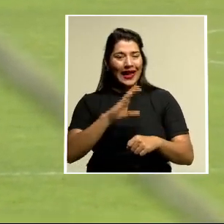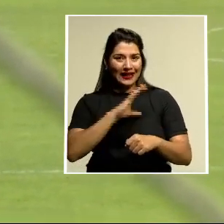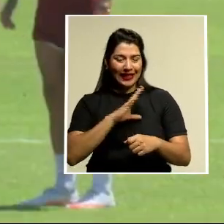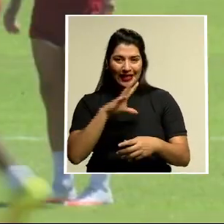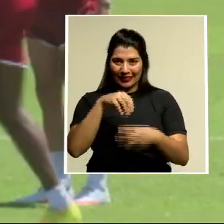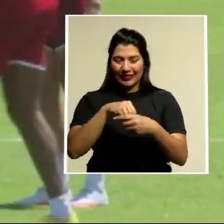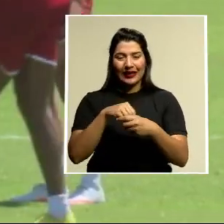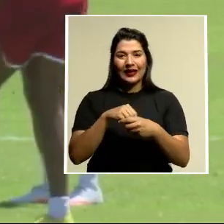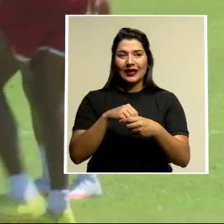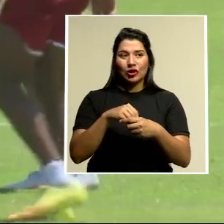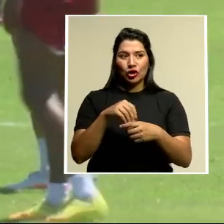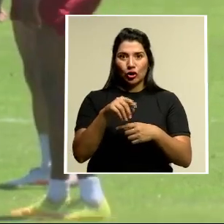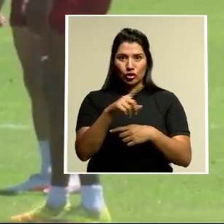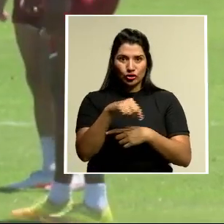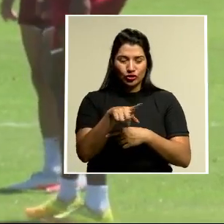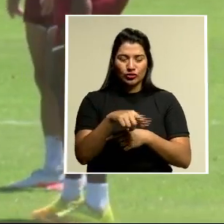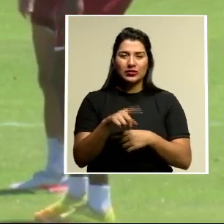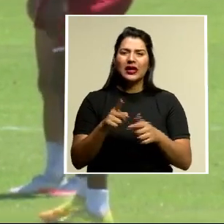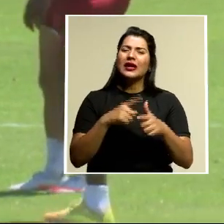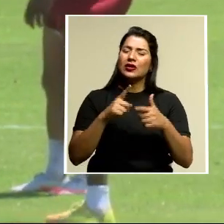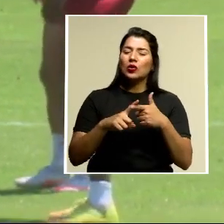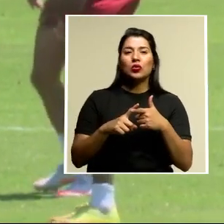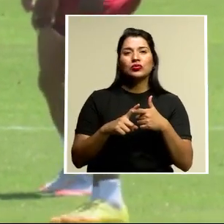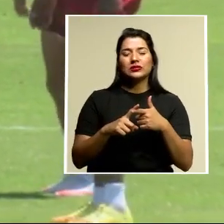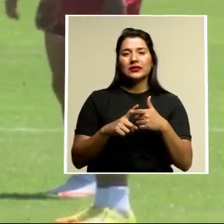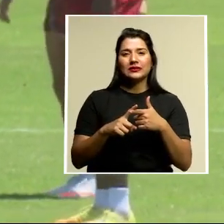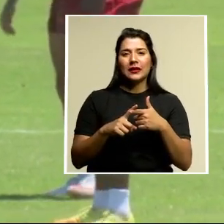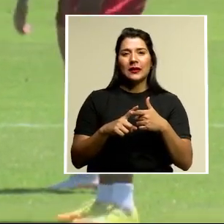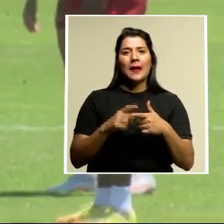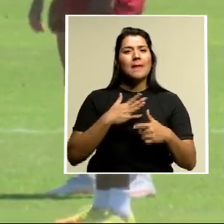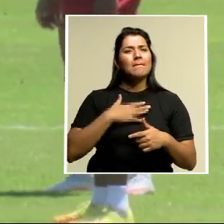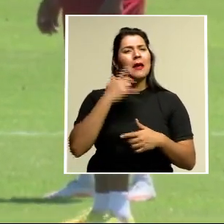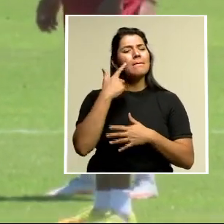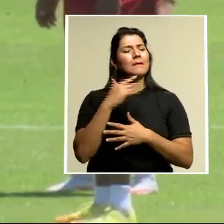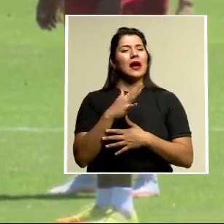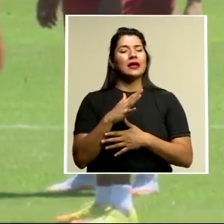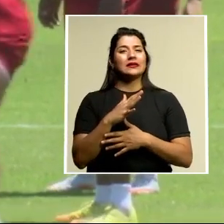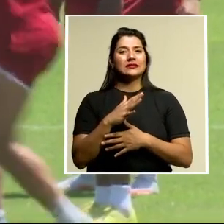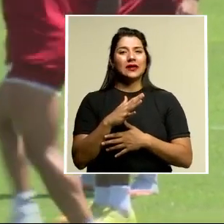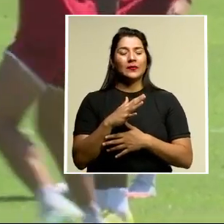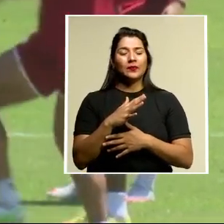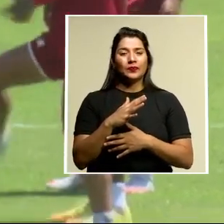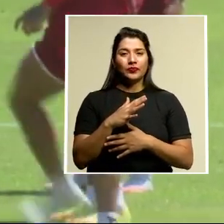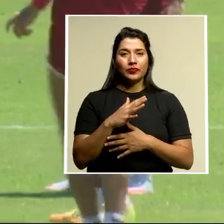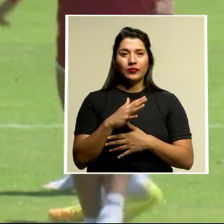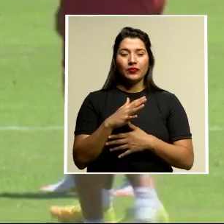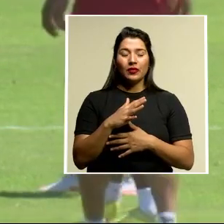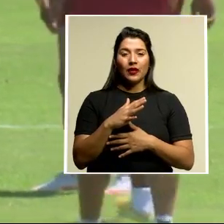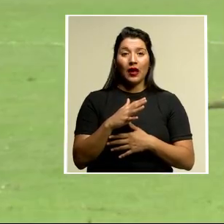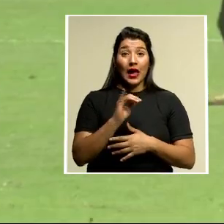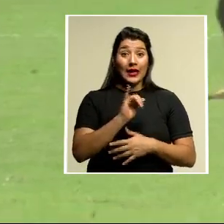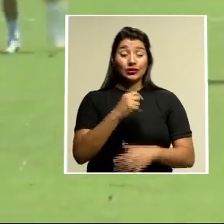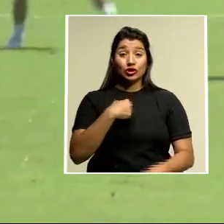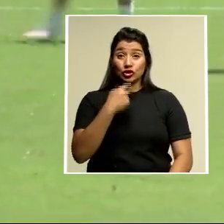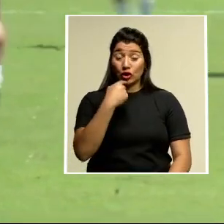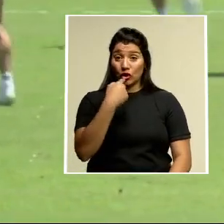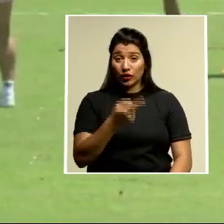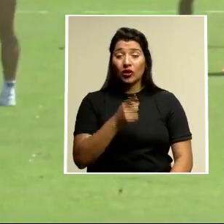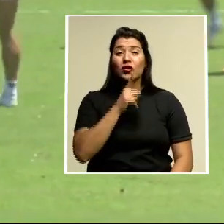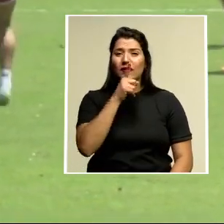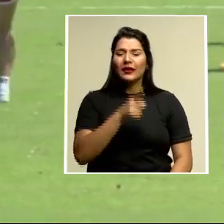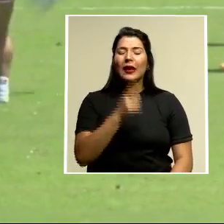buena oportunidad de tener esa duda, la cual califica como positiva. Creo que tengo dudas buenas respecto a cuáles